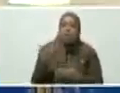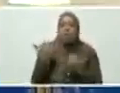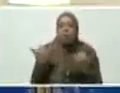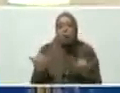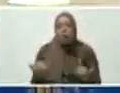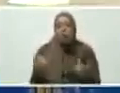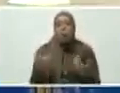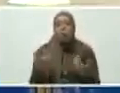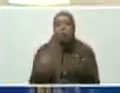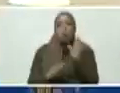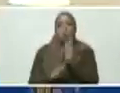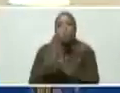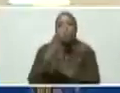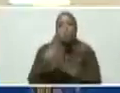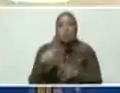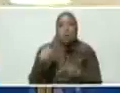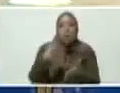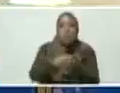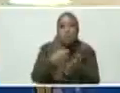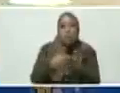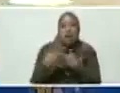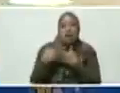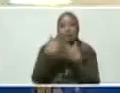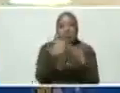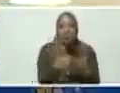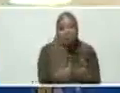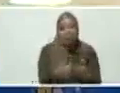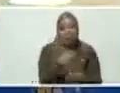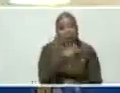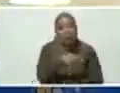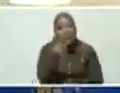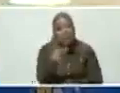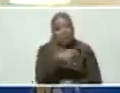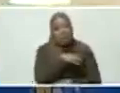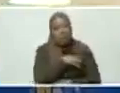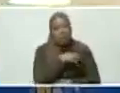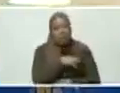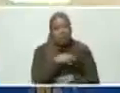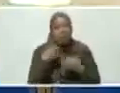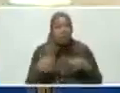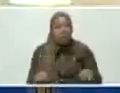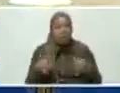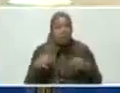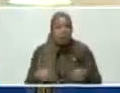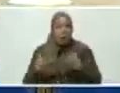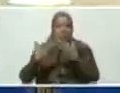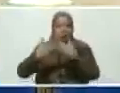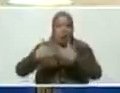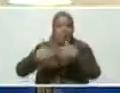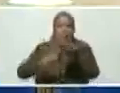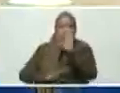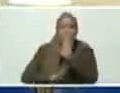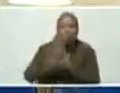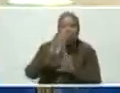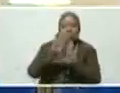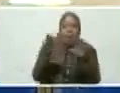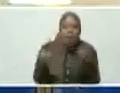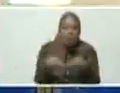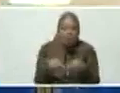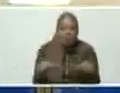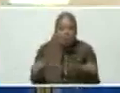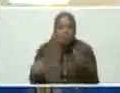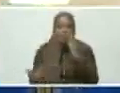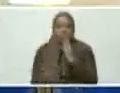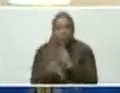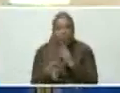tenemos que ir a la inversión social crecer en los motores del turismo de la industria de la agricultura de la